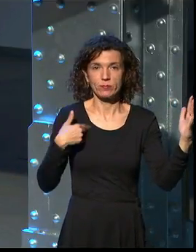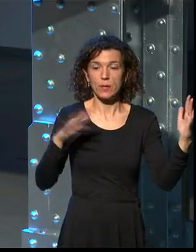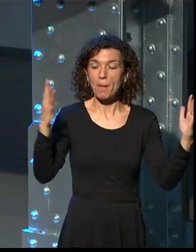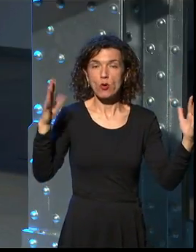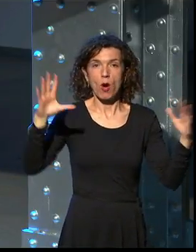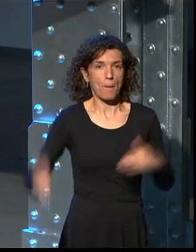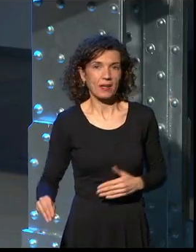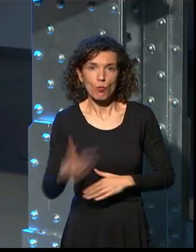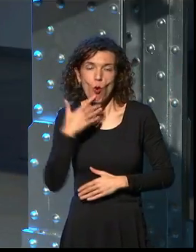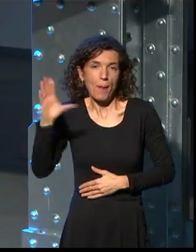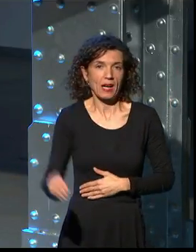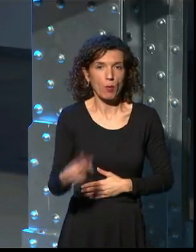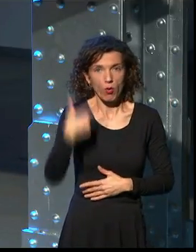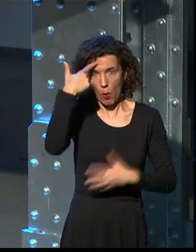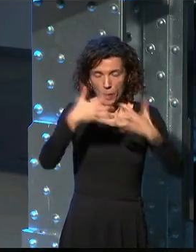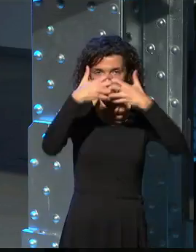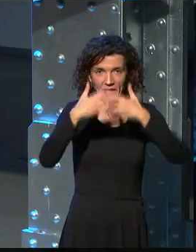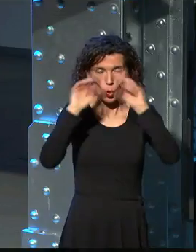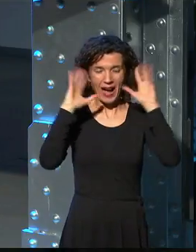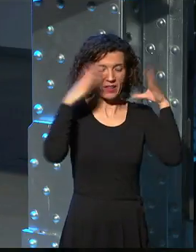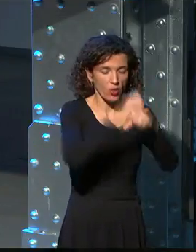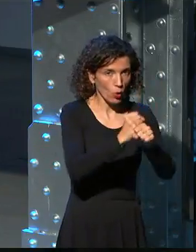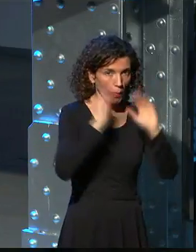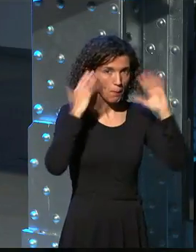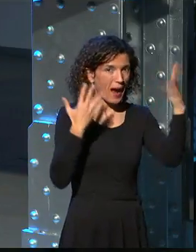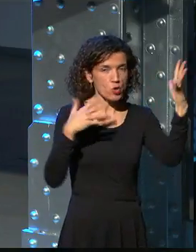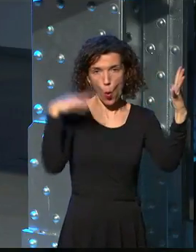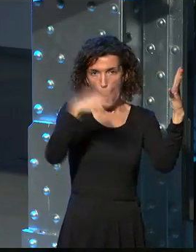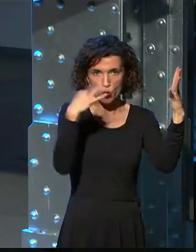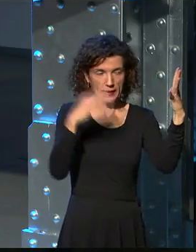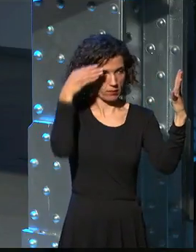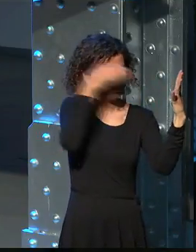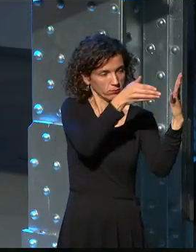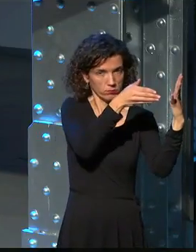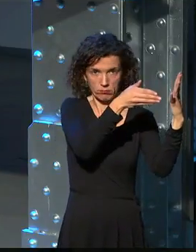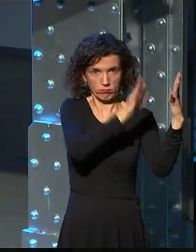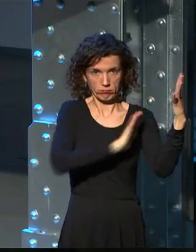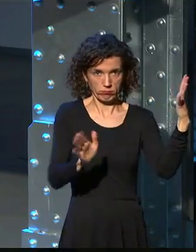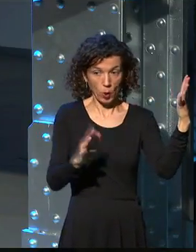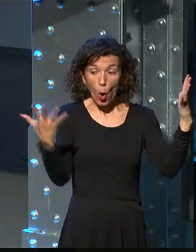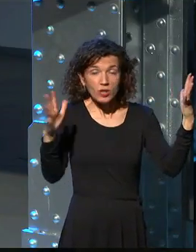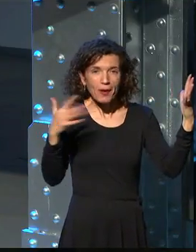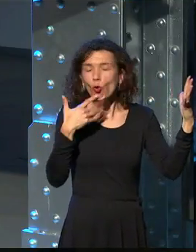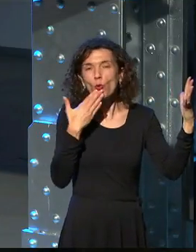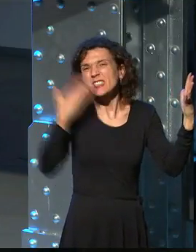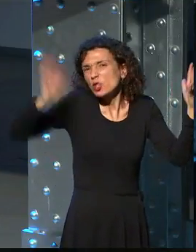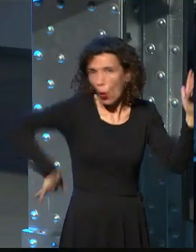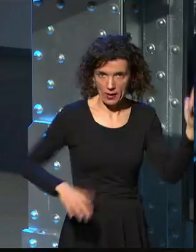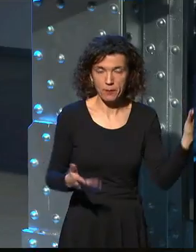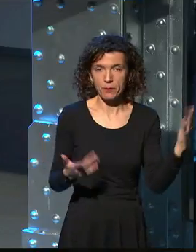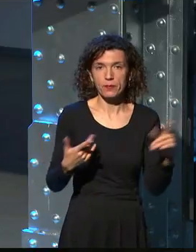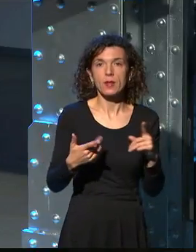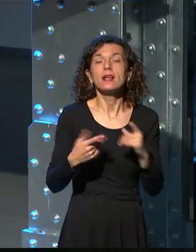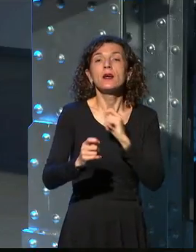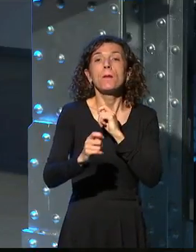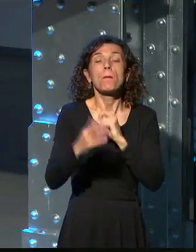otra mano de nuestro proceso atencional. Y no creo que voy a desvelar un gran secreto mágico si os digo que ha sido